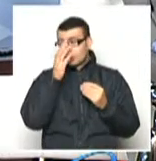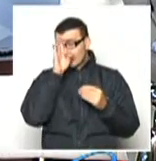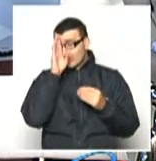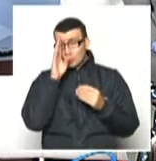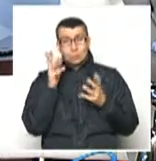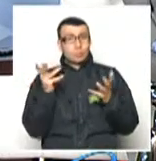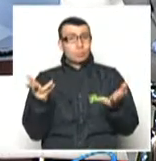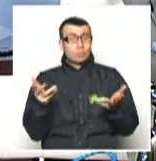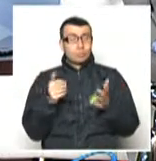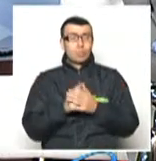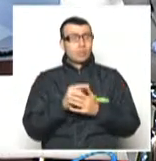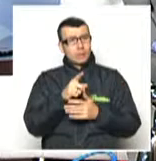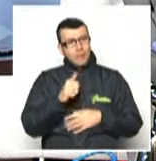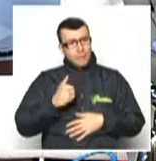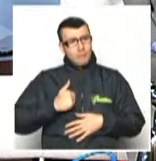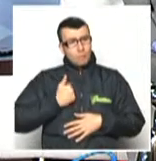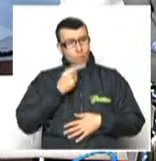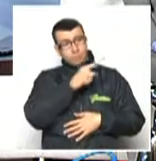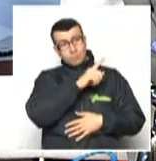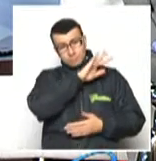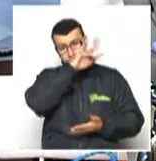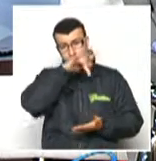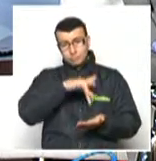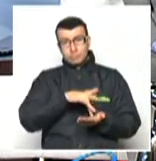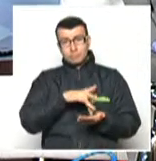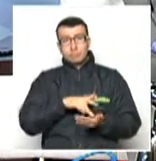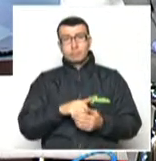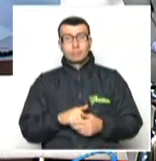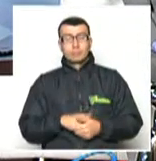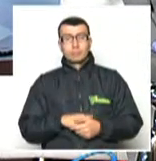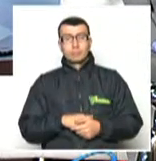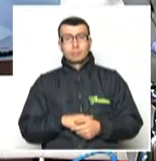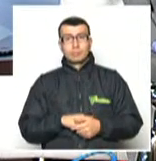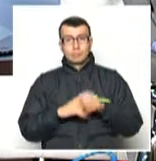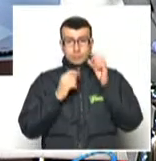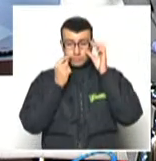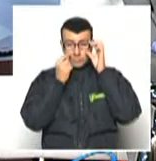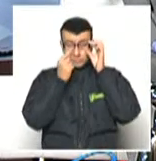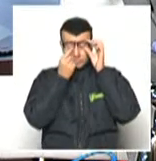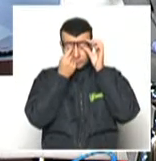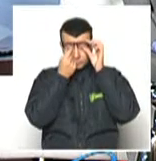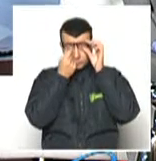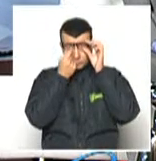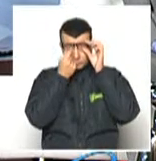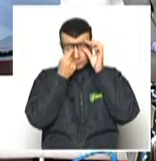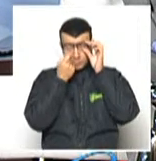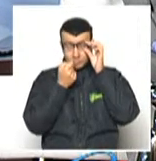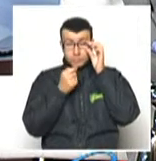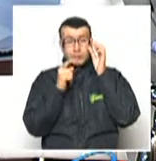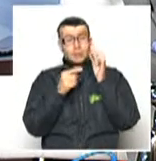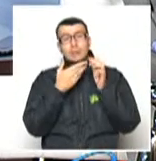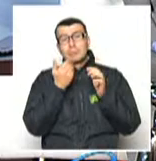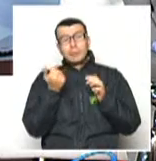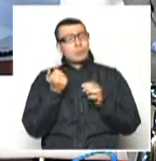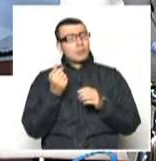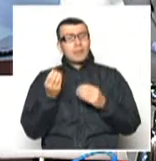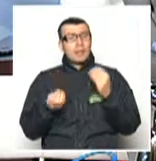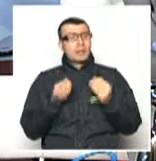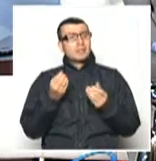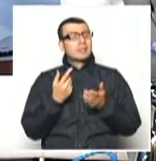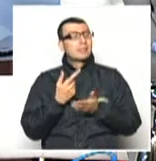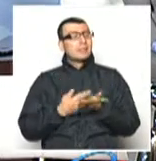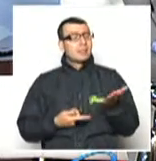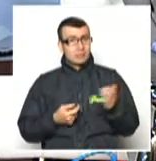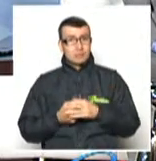Entonces, aprovechando su consulta y su respuesta, ¿qué sería lo mejor? Que